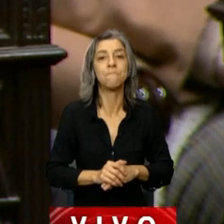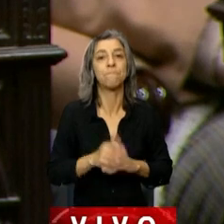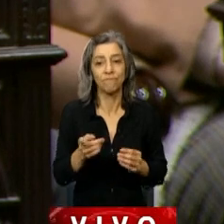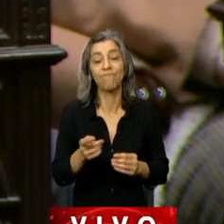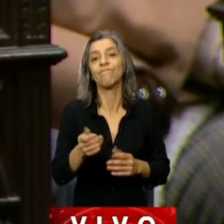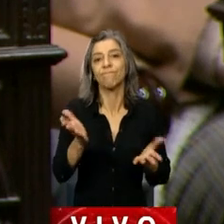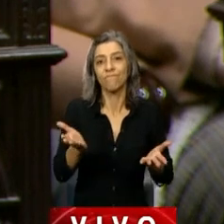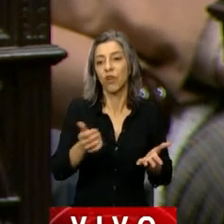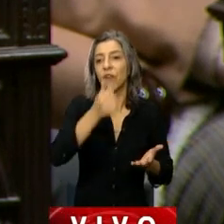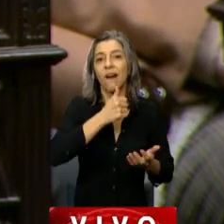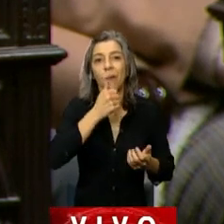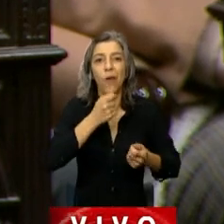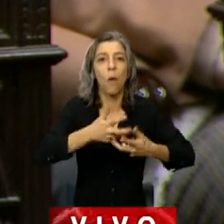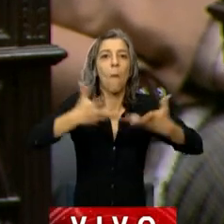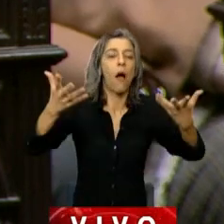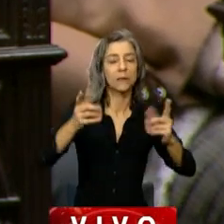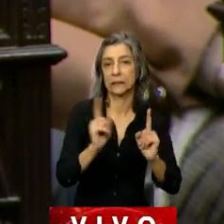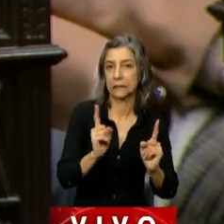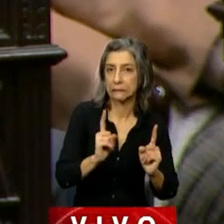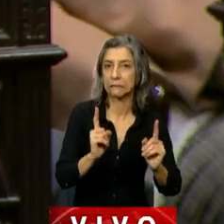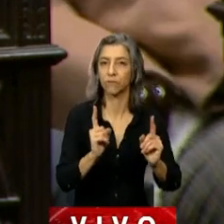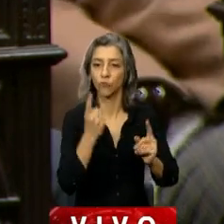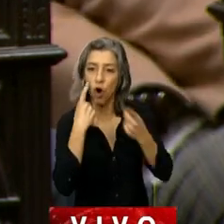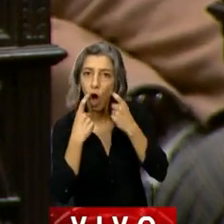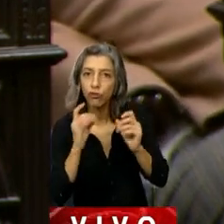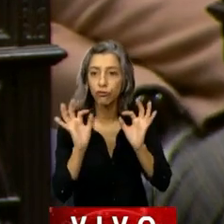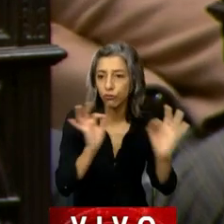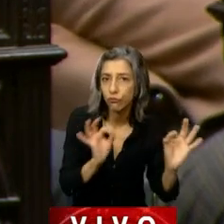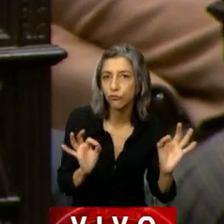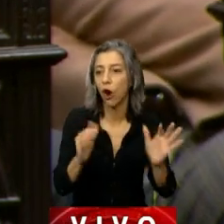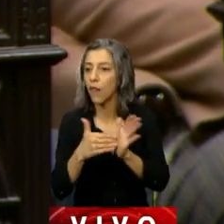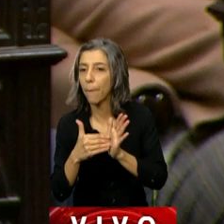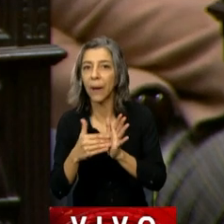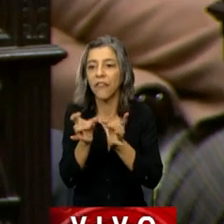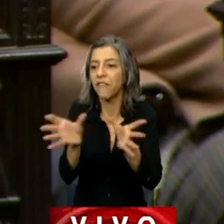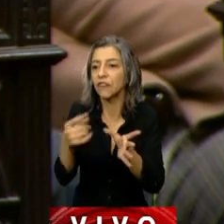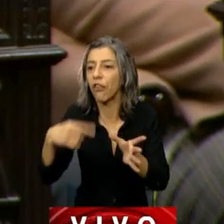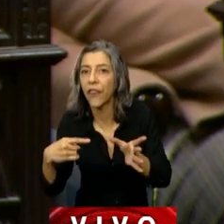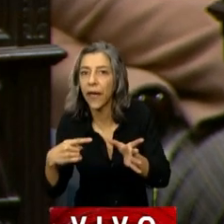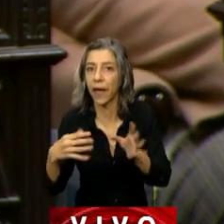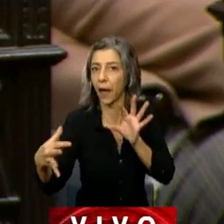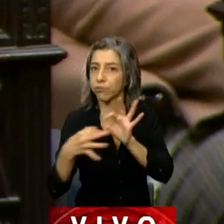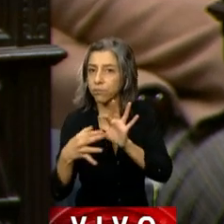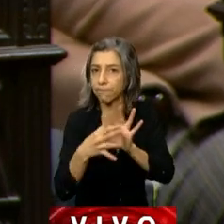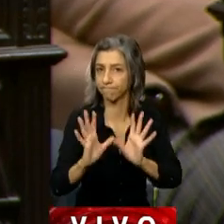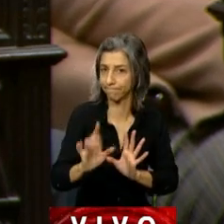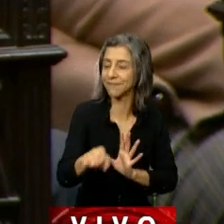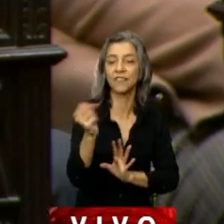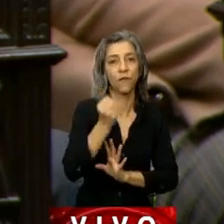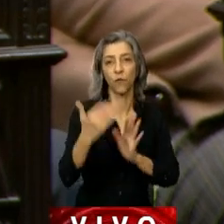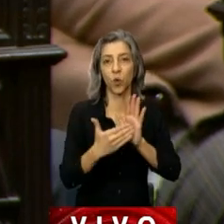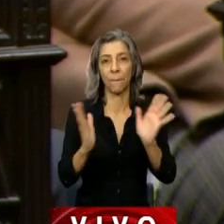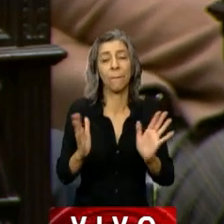uso inapropiado y la vigilancia de todas las infecciones. Sin embargo, todas estas acciones